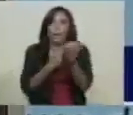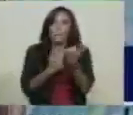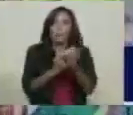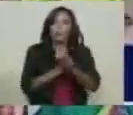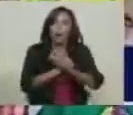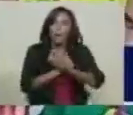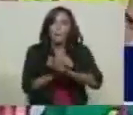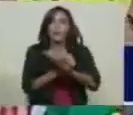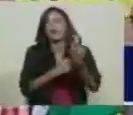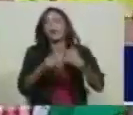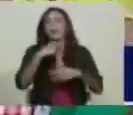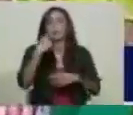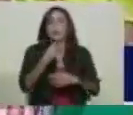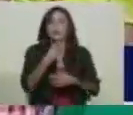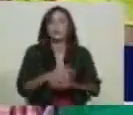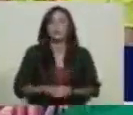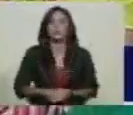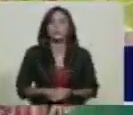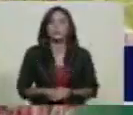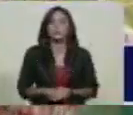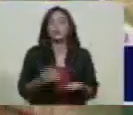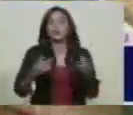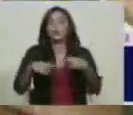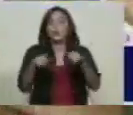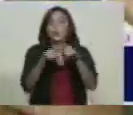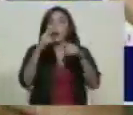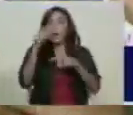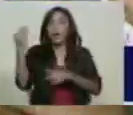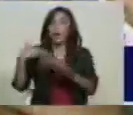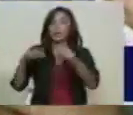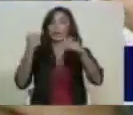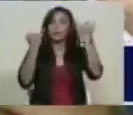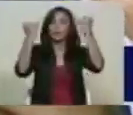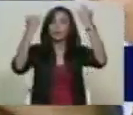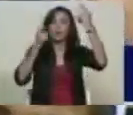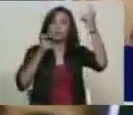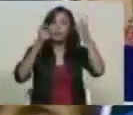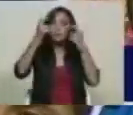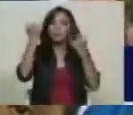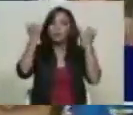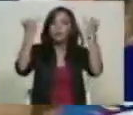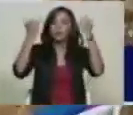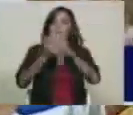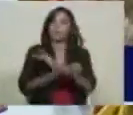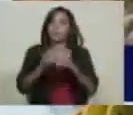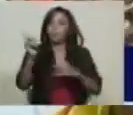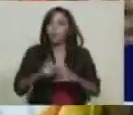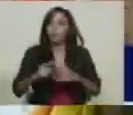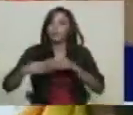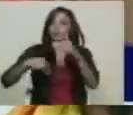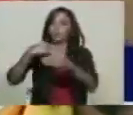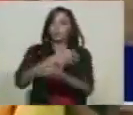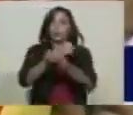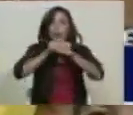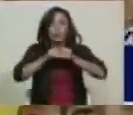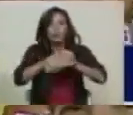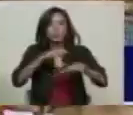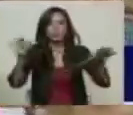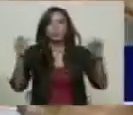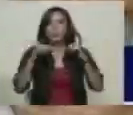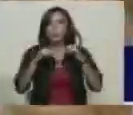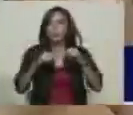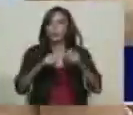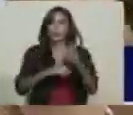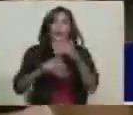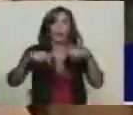enamoren de este hermoso proyecto que construimos junto al comandante Chávez, pero también vamos a ir desplegados permanentemente en